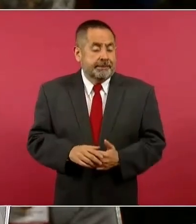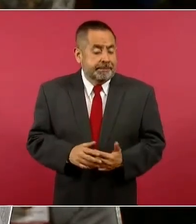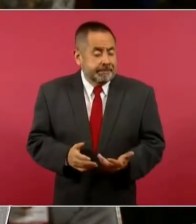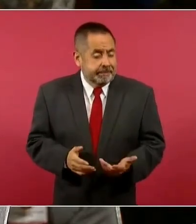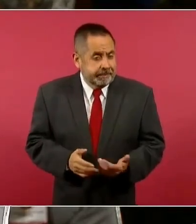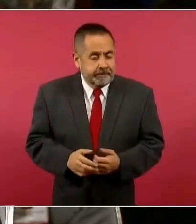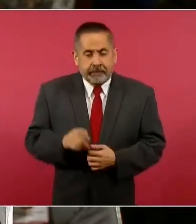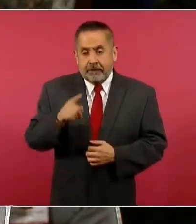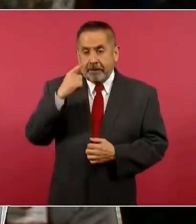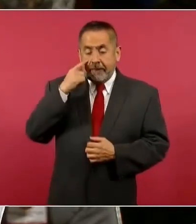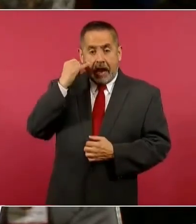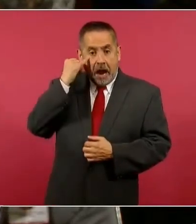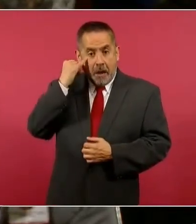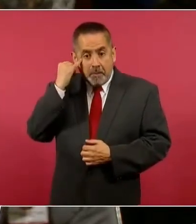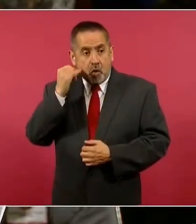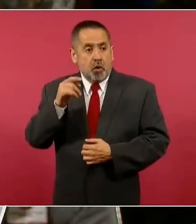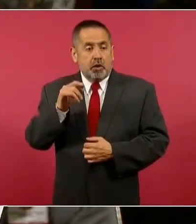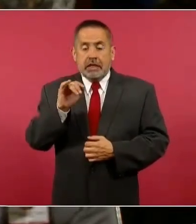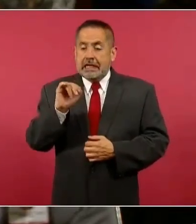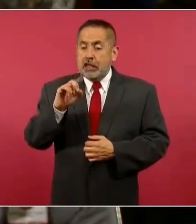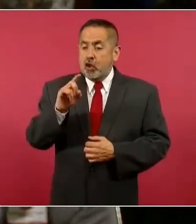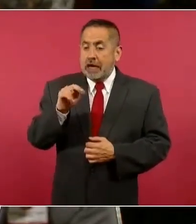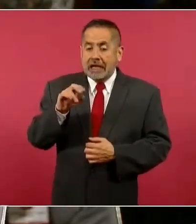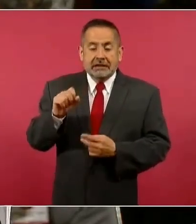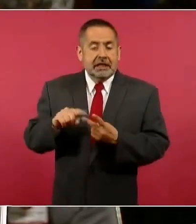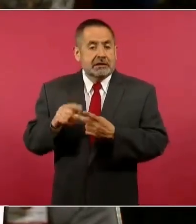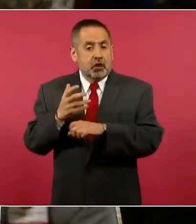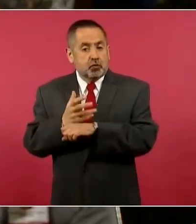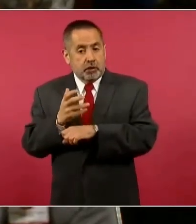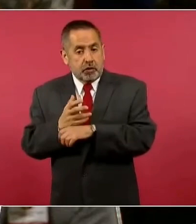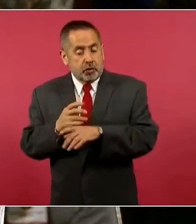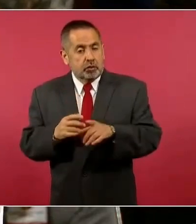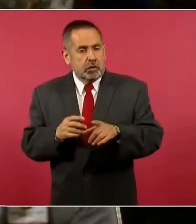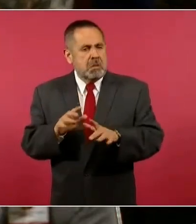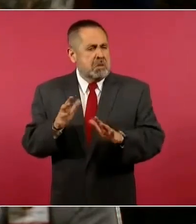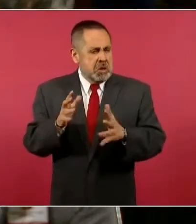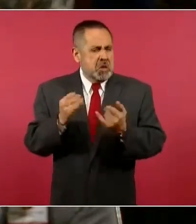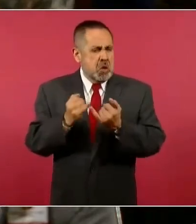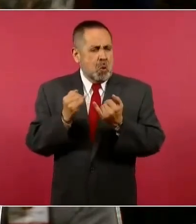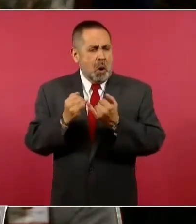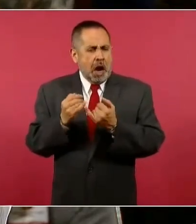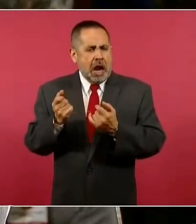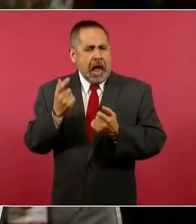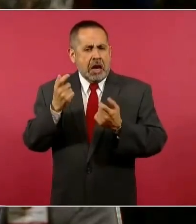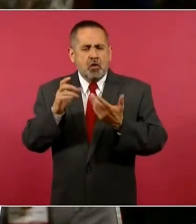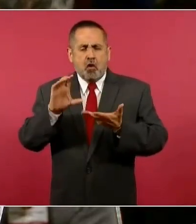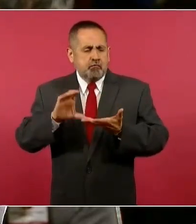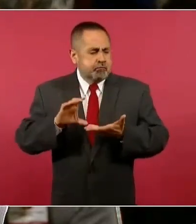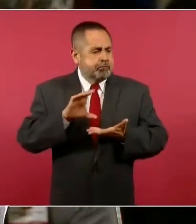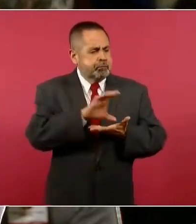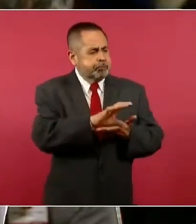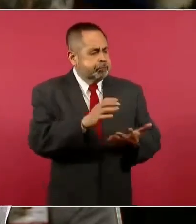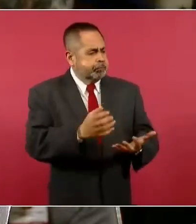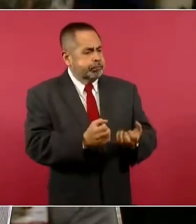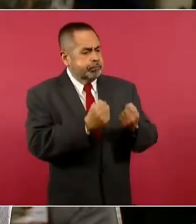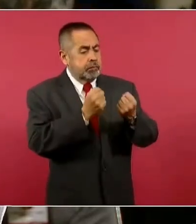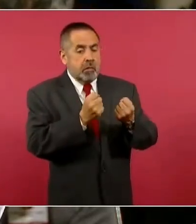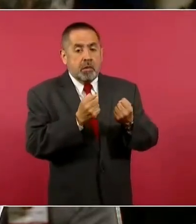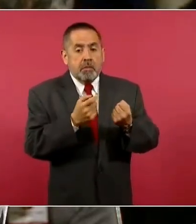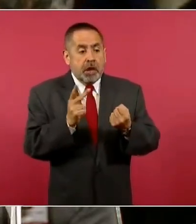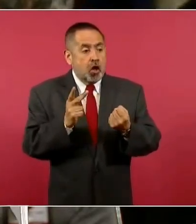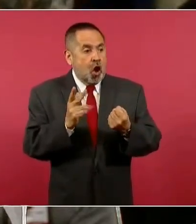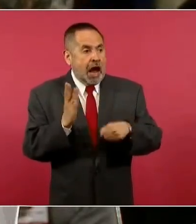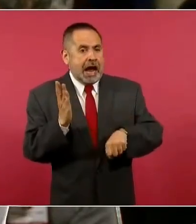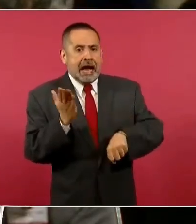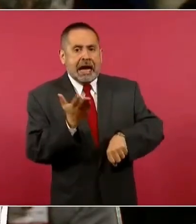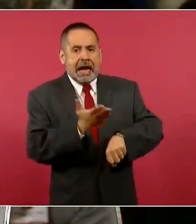Japón, en Indonesia y en Estados Unidos se aplicaron programas similares de rescate financiero, pero se castigó con